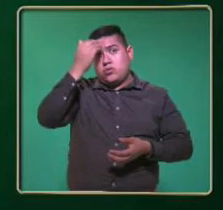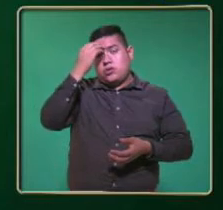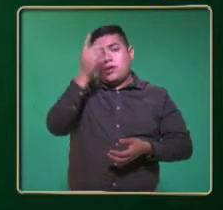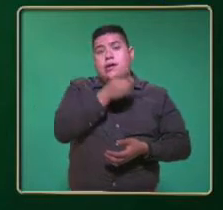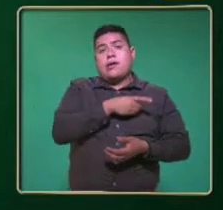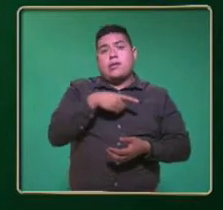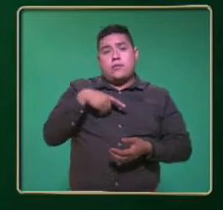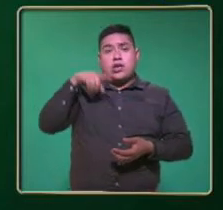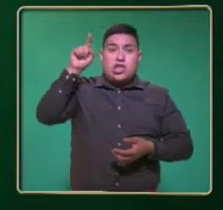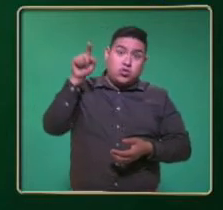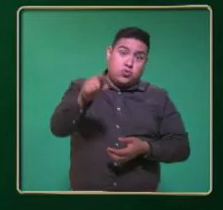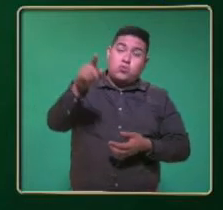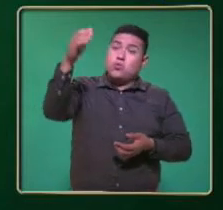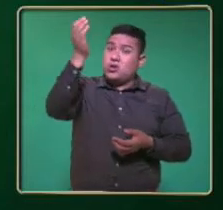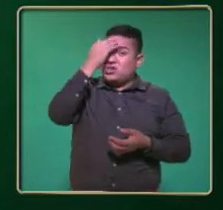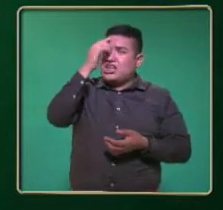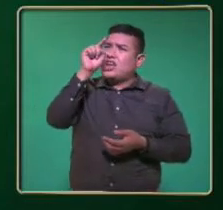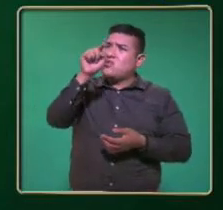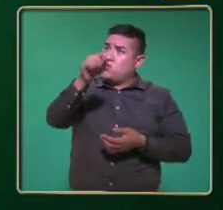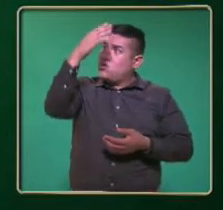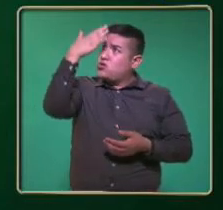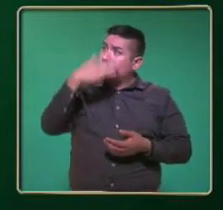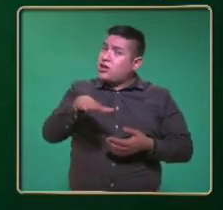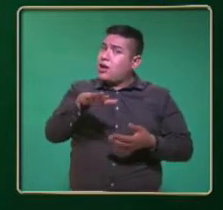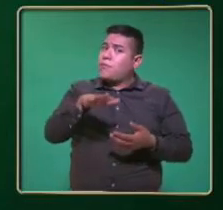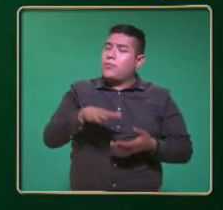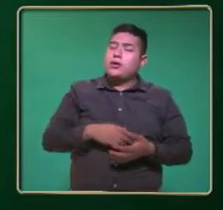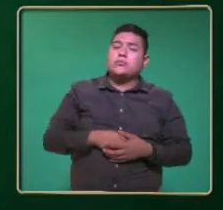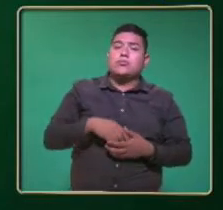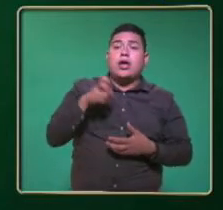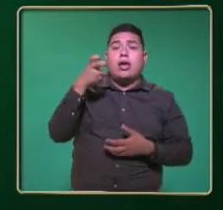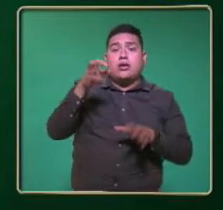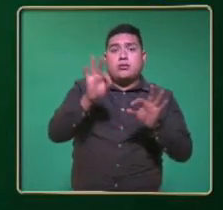conozcas, que tú los tengas presentes, porque eso es muy